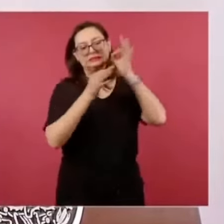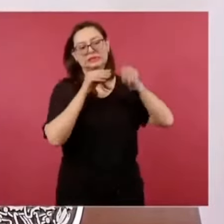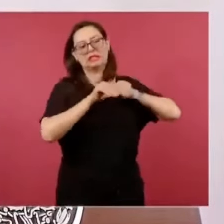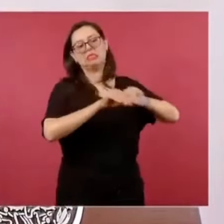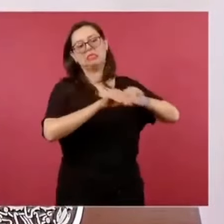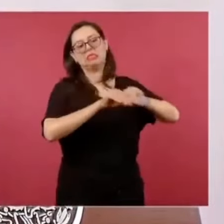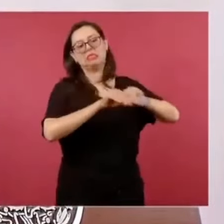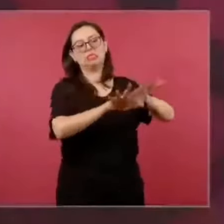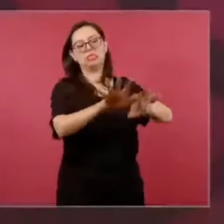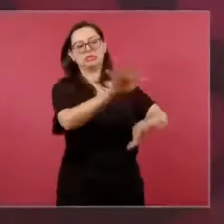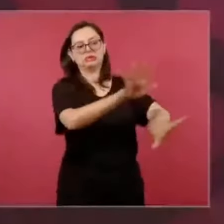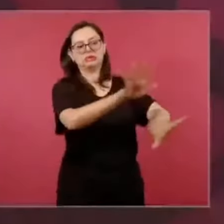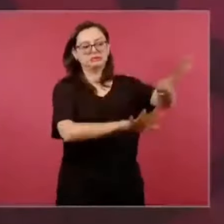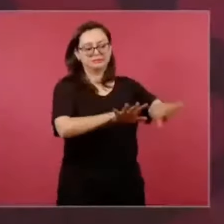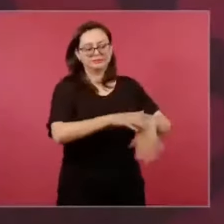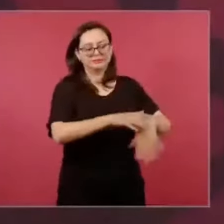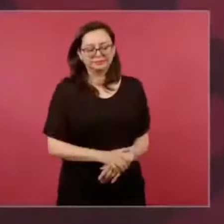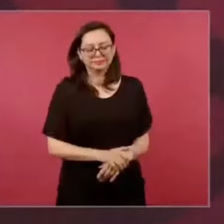Si